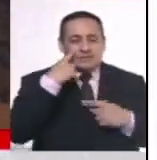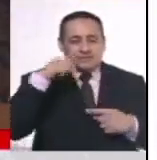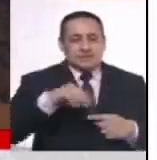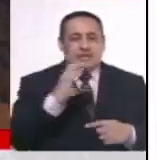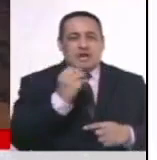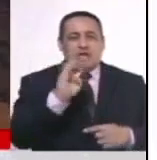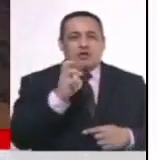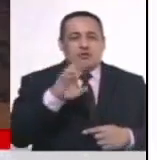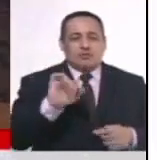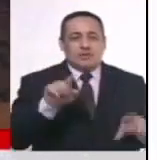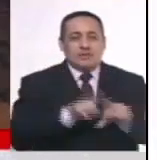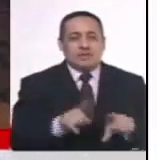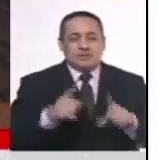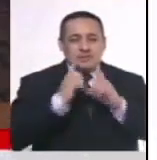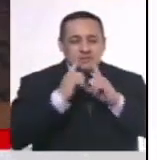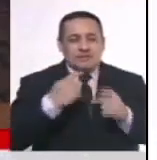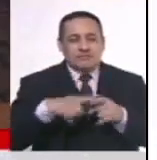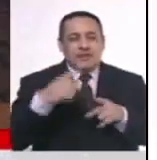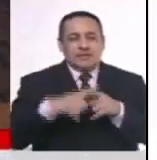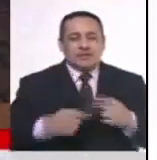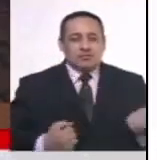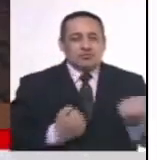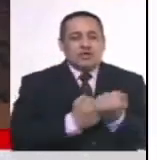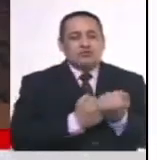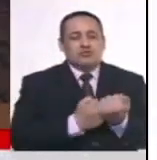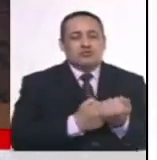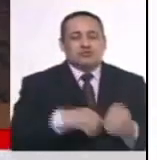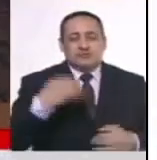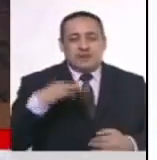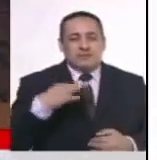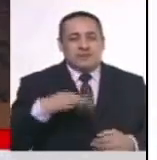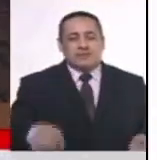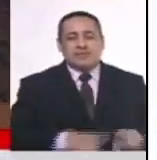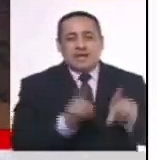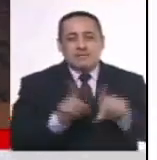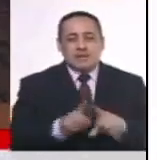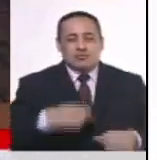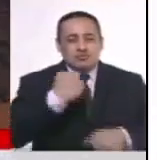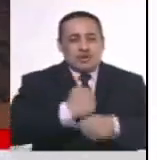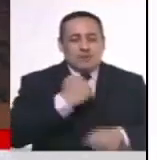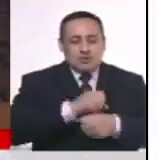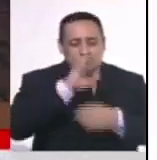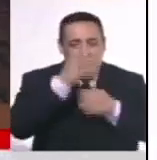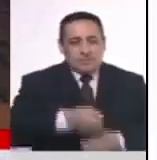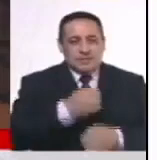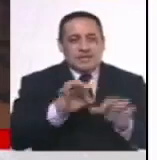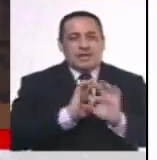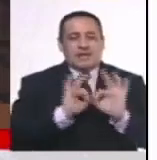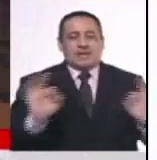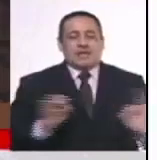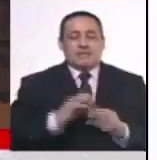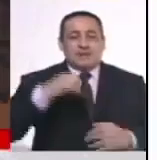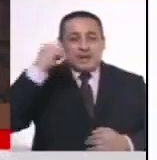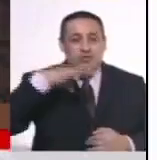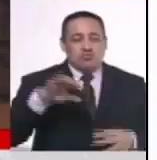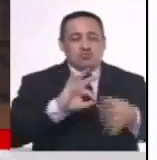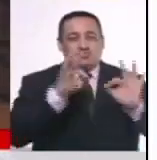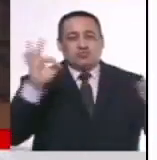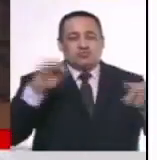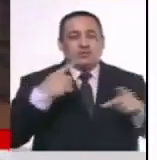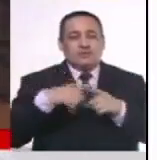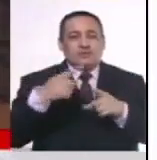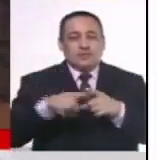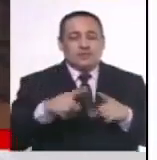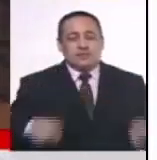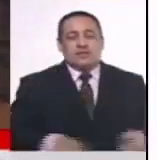cobre, hidrocarburos, impulsando siempre una minería limpia. En la energía, en los